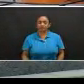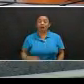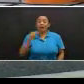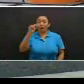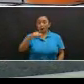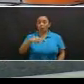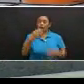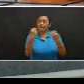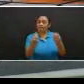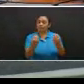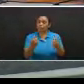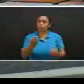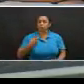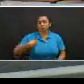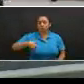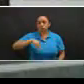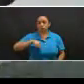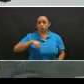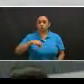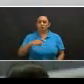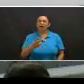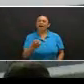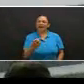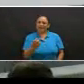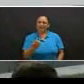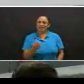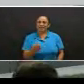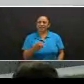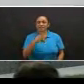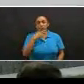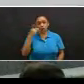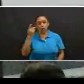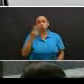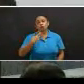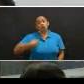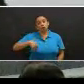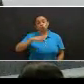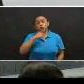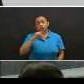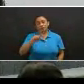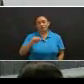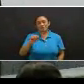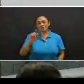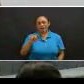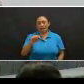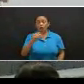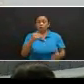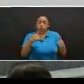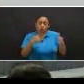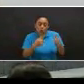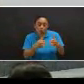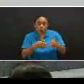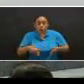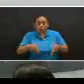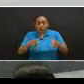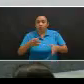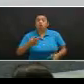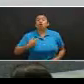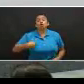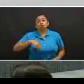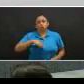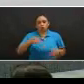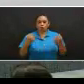Ahora, muchos de nosotros, a veces Dios nos dice algo y es corto el camino, pero nosotros lo hacemos largo.